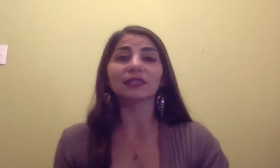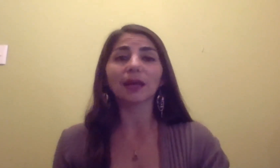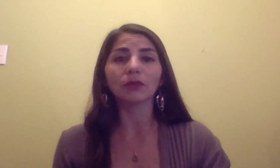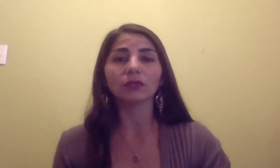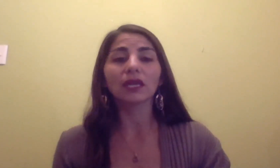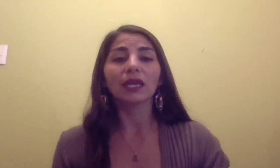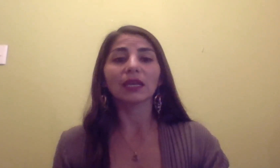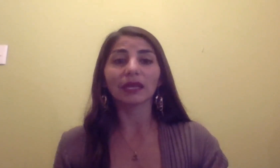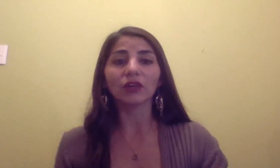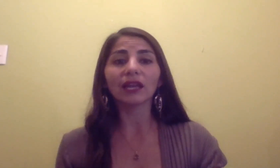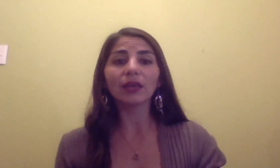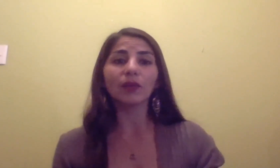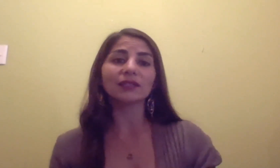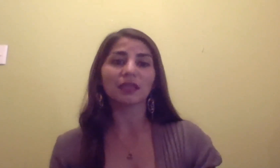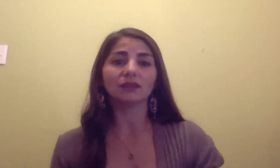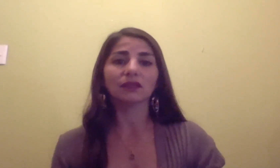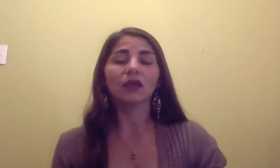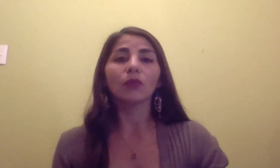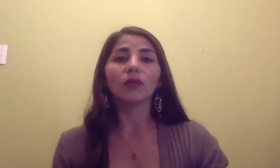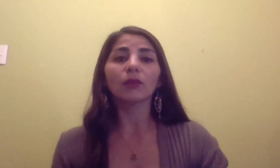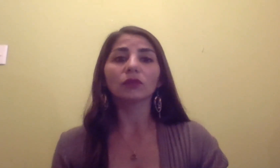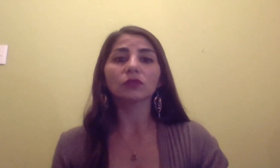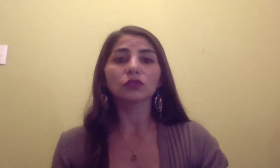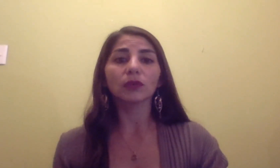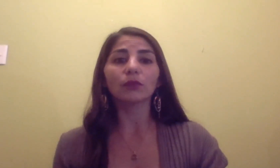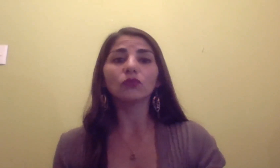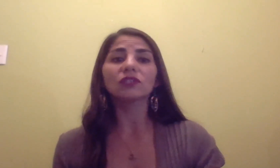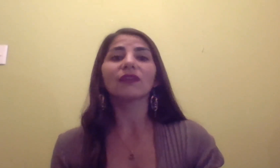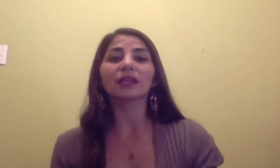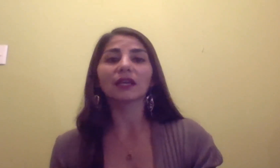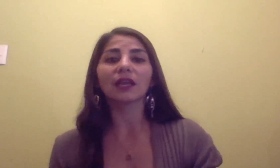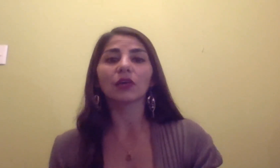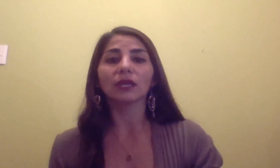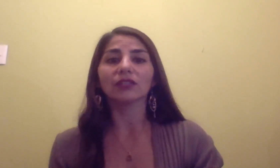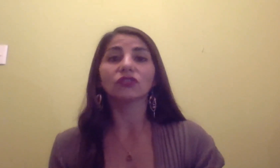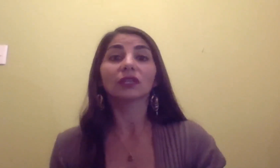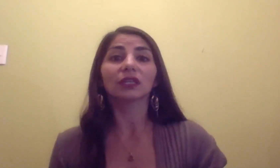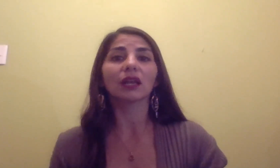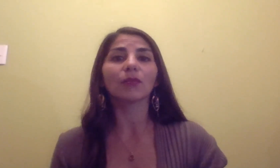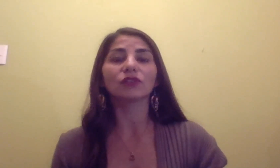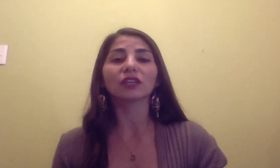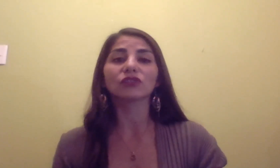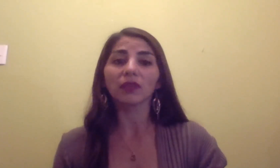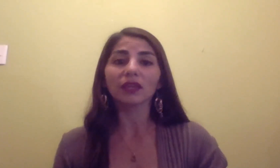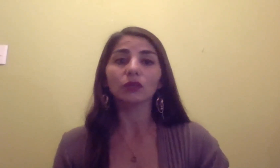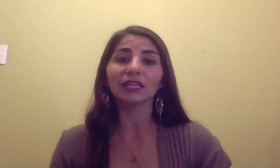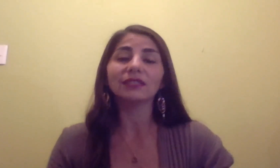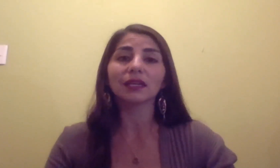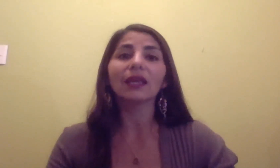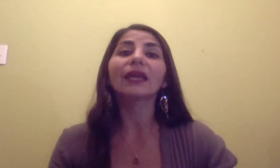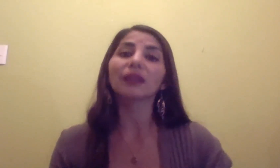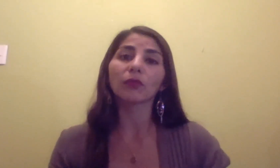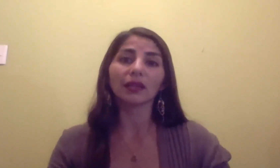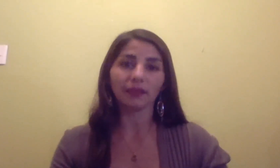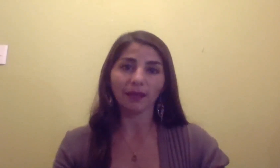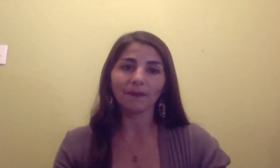nos capacitamos en el manejo de la lengua de señas, podremos superar muchas barreras en la comunicación que tienen las personas sordas que